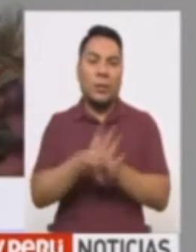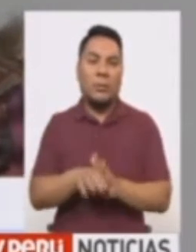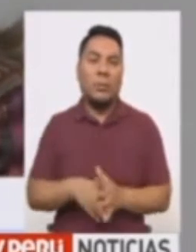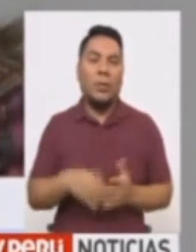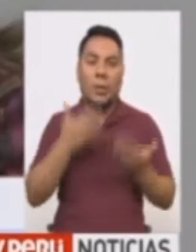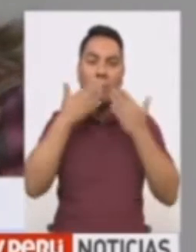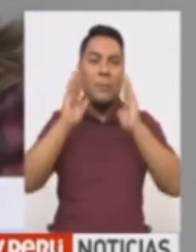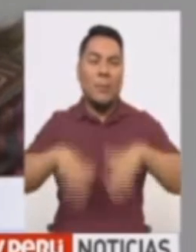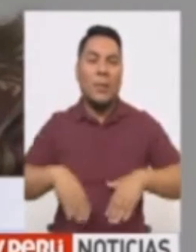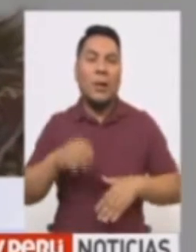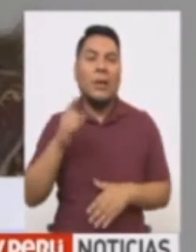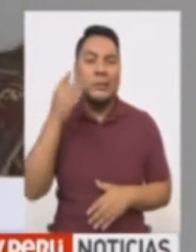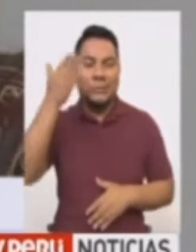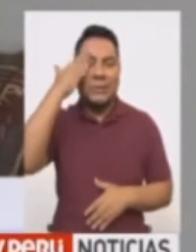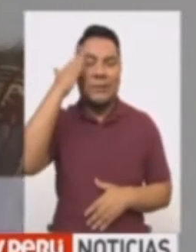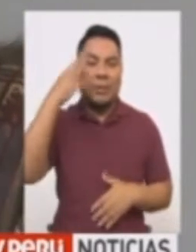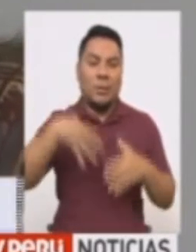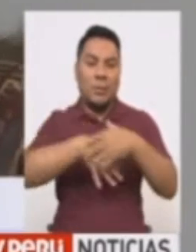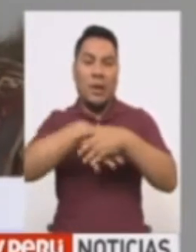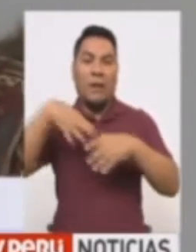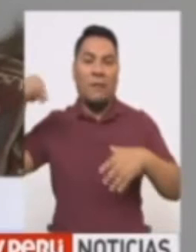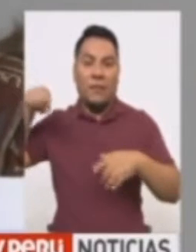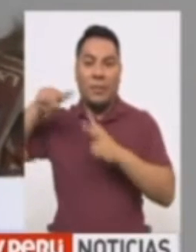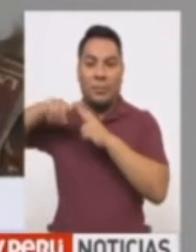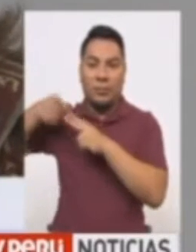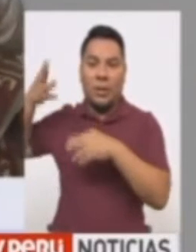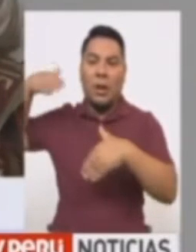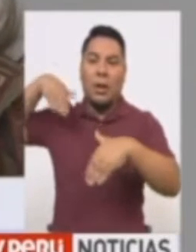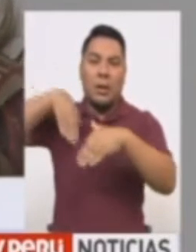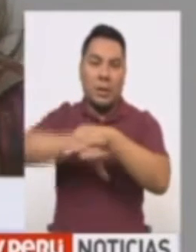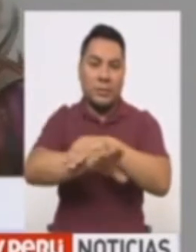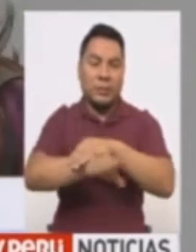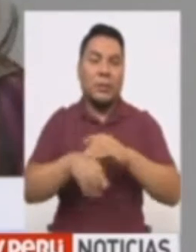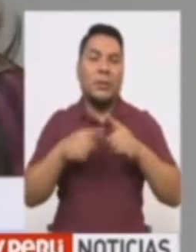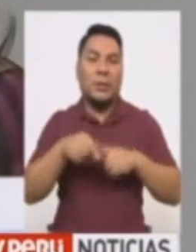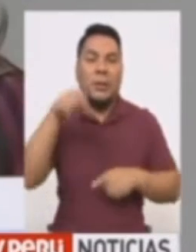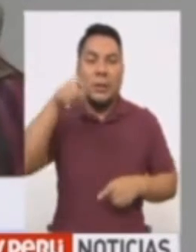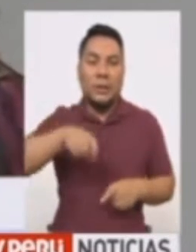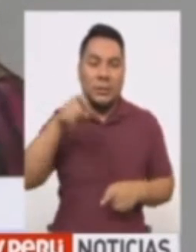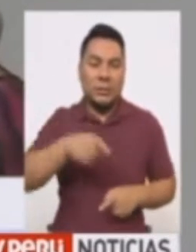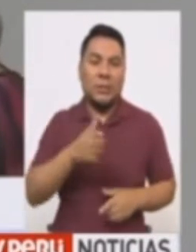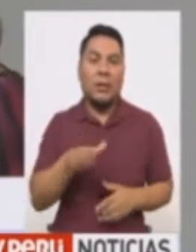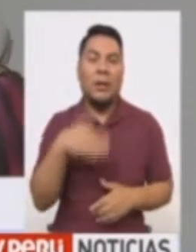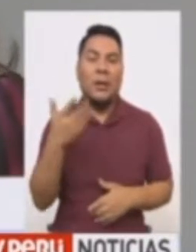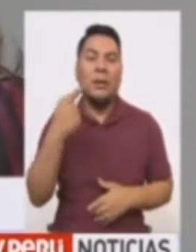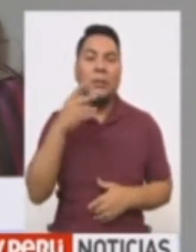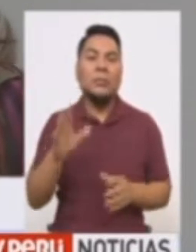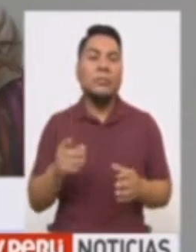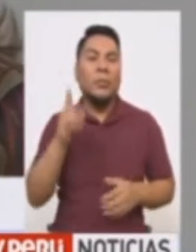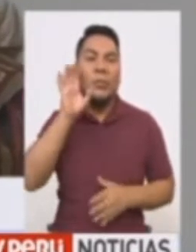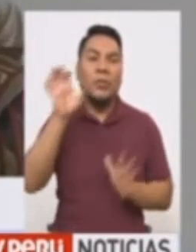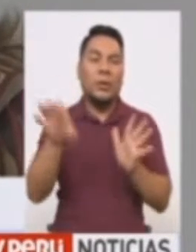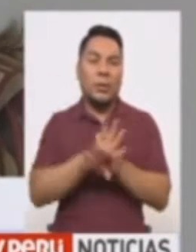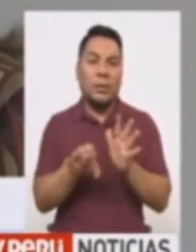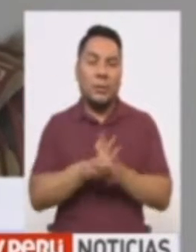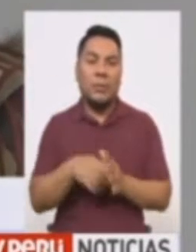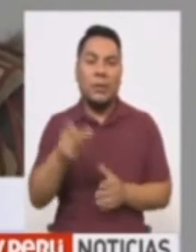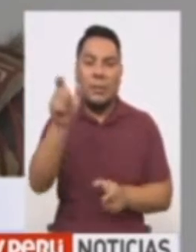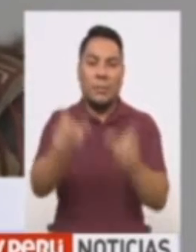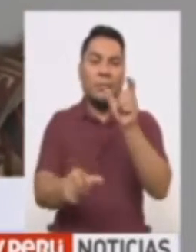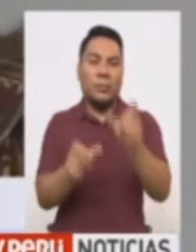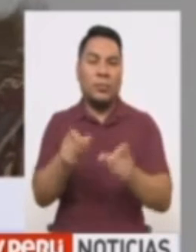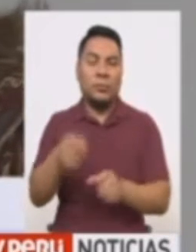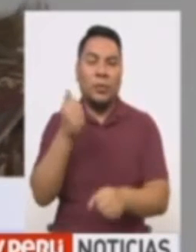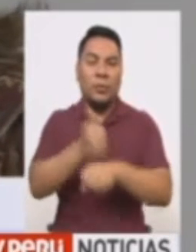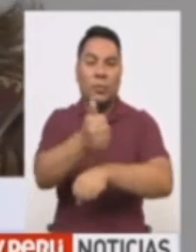que sabemos que viene de afuera hacia adentro y donde existen delaciones premiales por parte de imputados